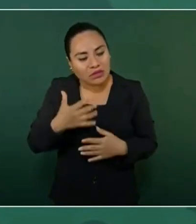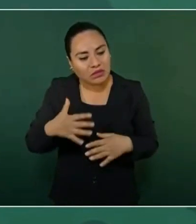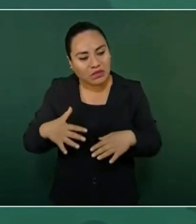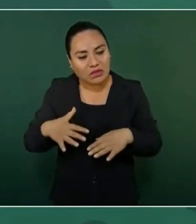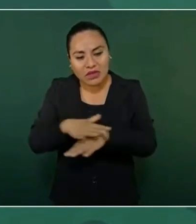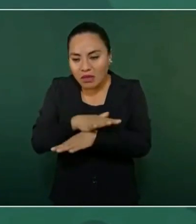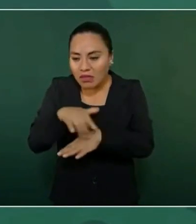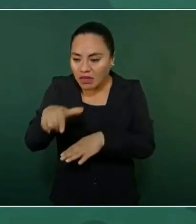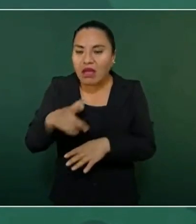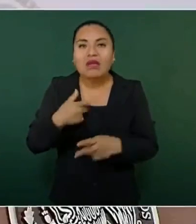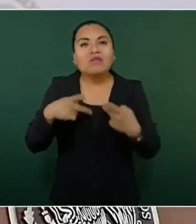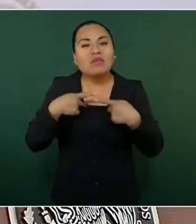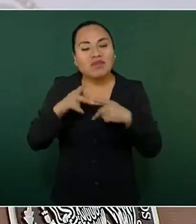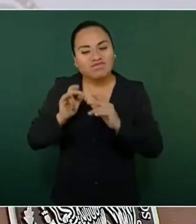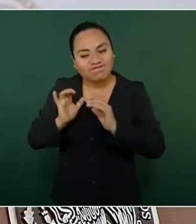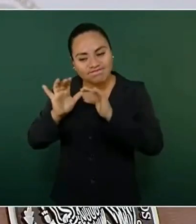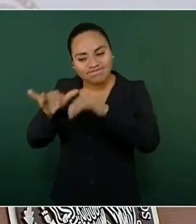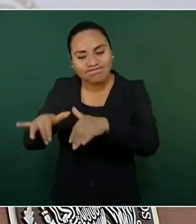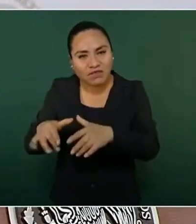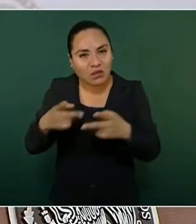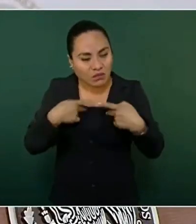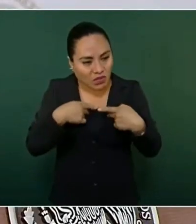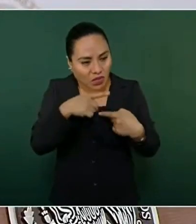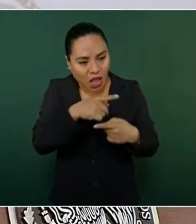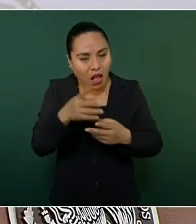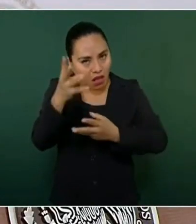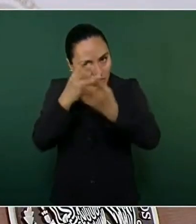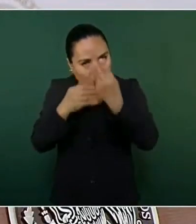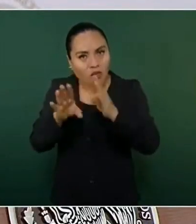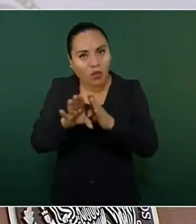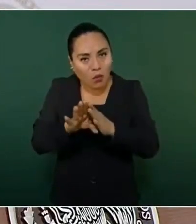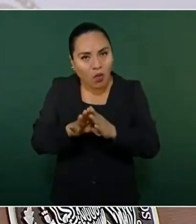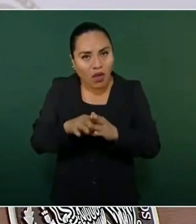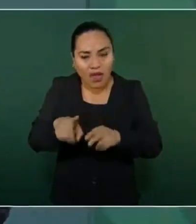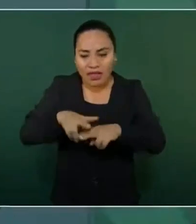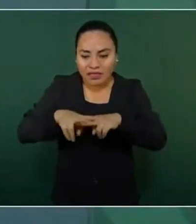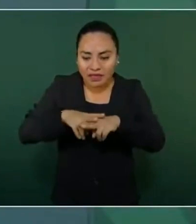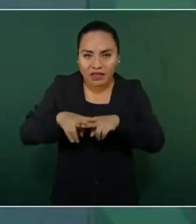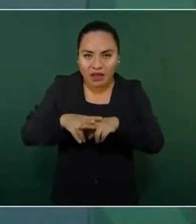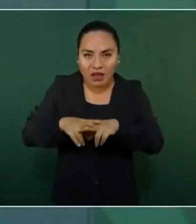operadores para trenes en